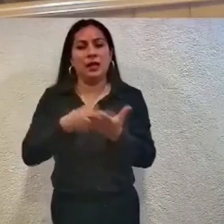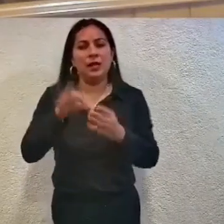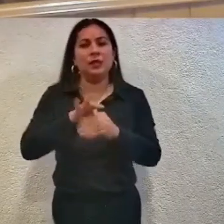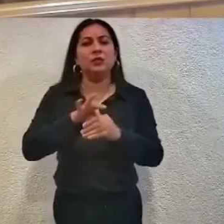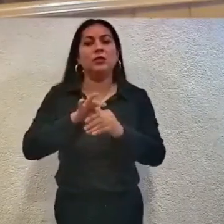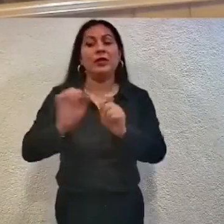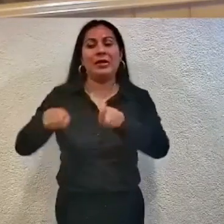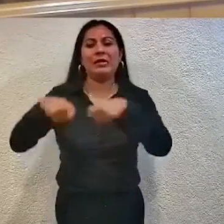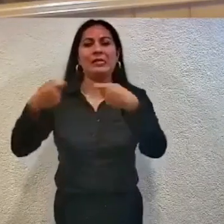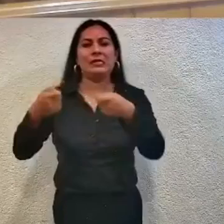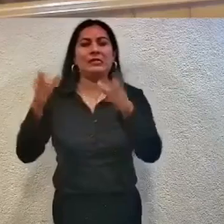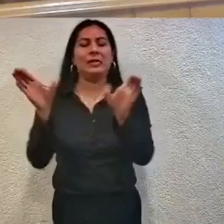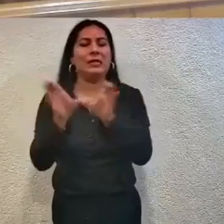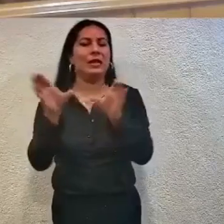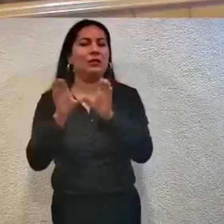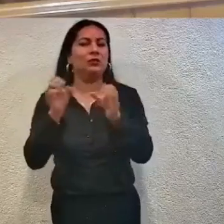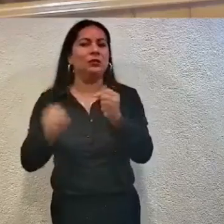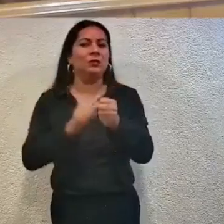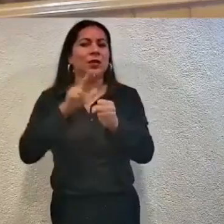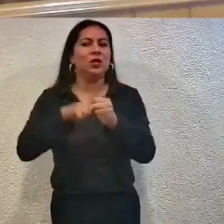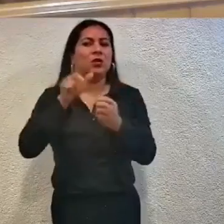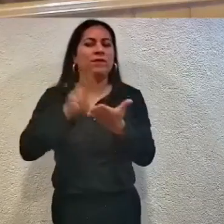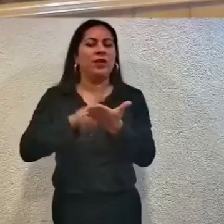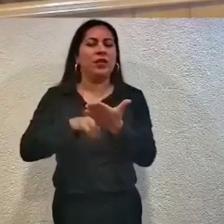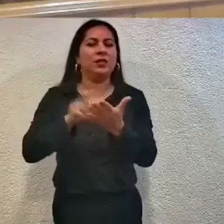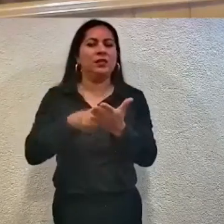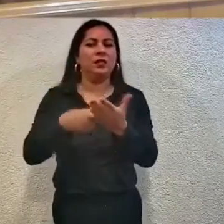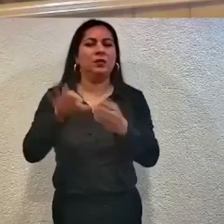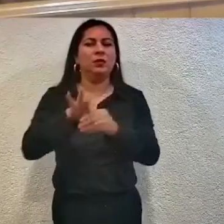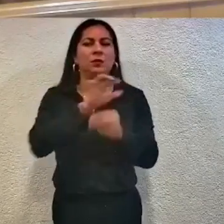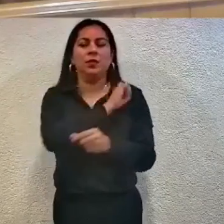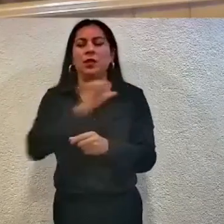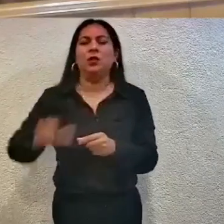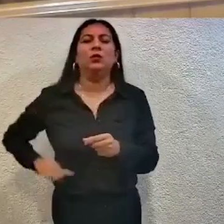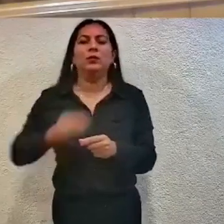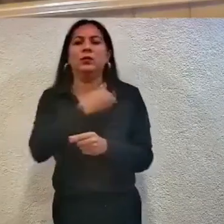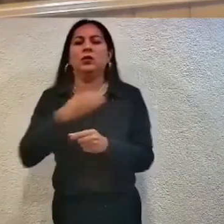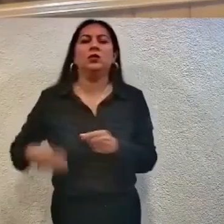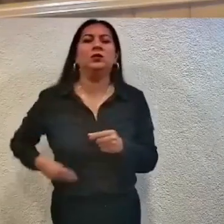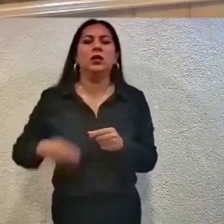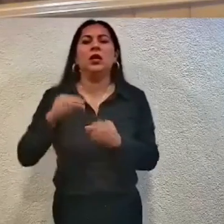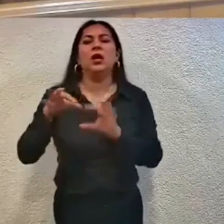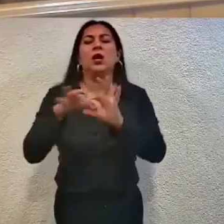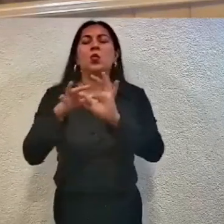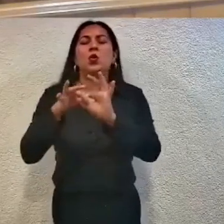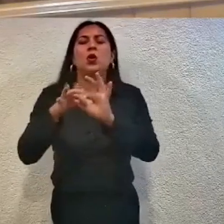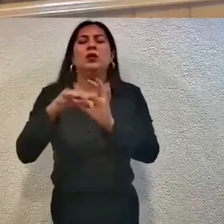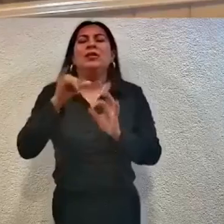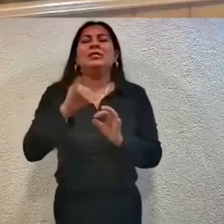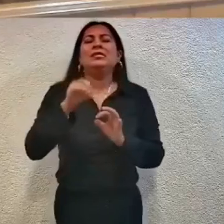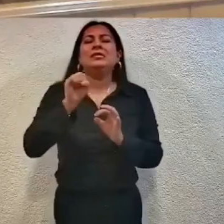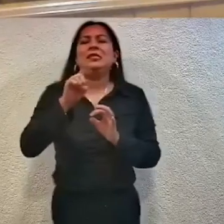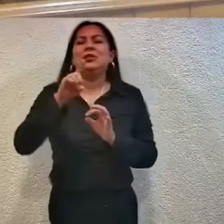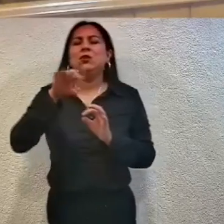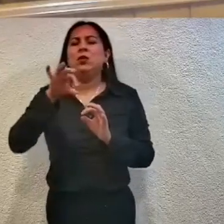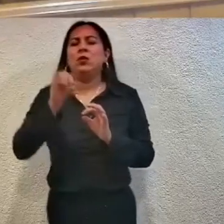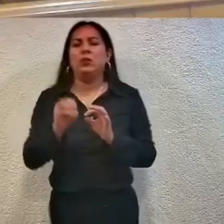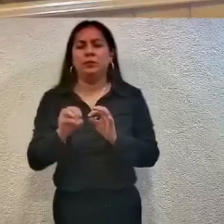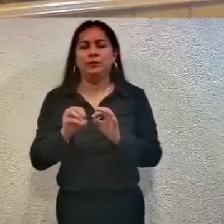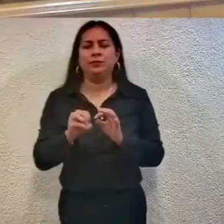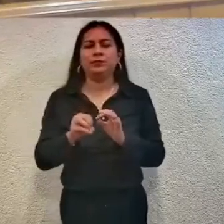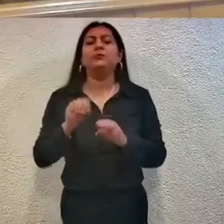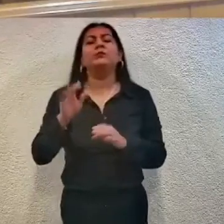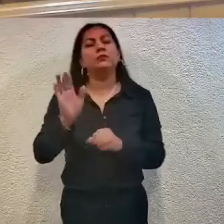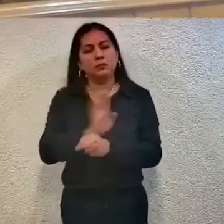declaración de validez de la elección y el otorgamiento de la constancia de mayoría y validez de la elección de ayuntamiento del municipio de la Unión de